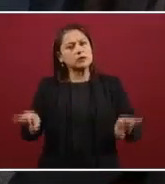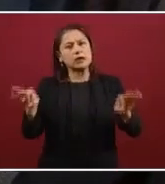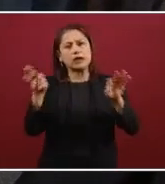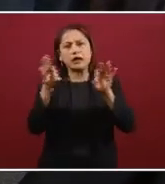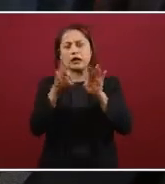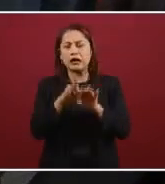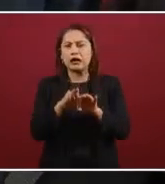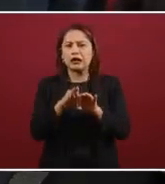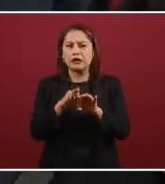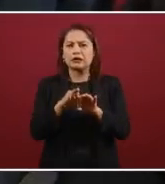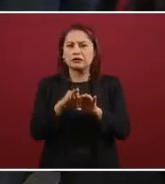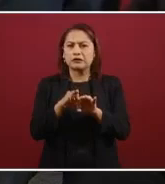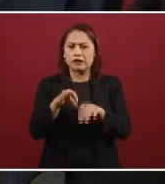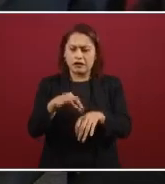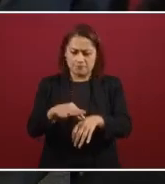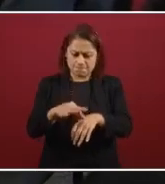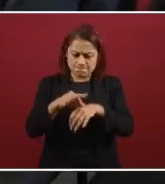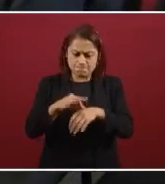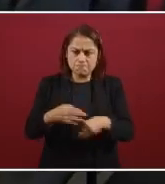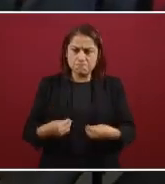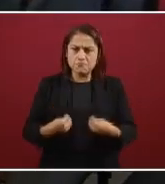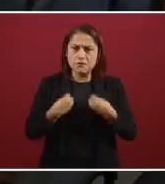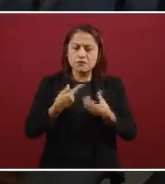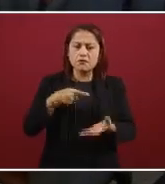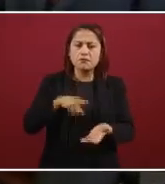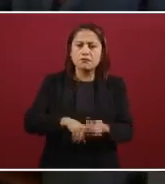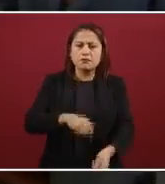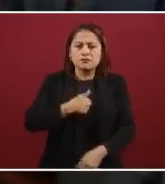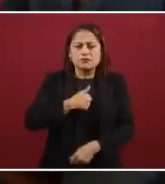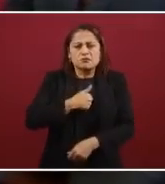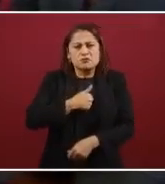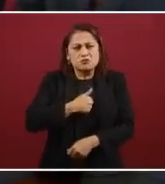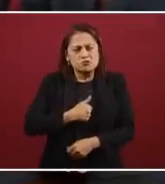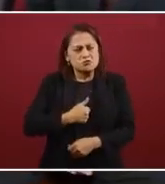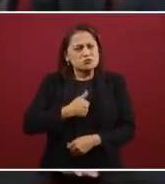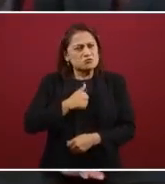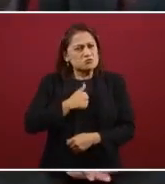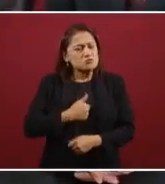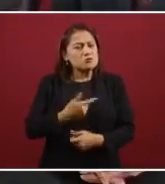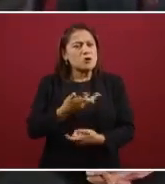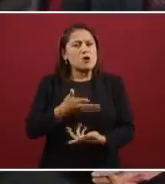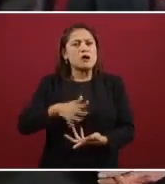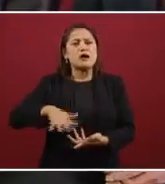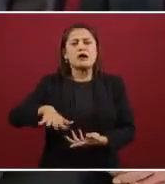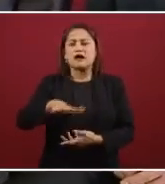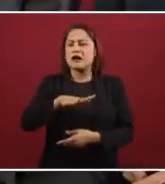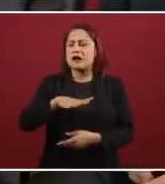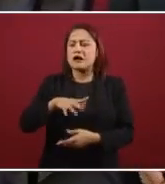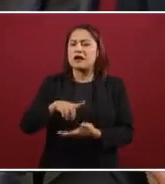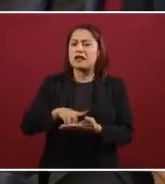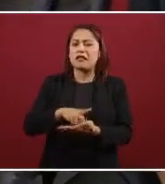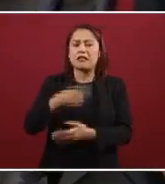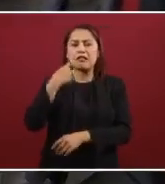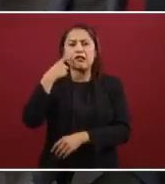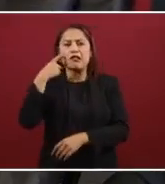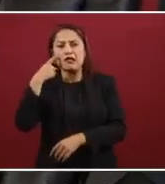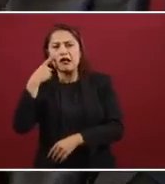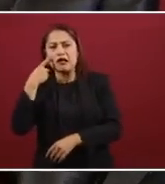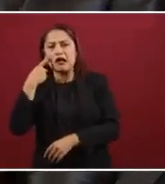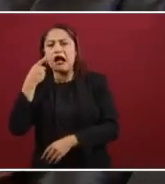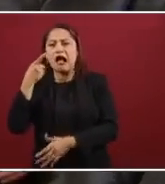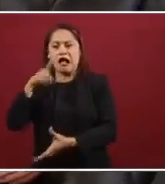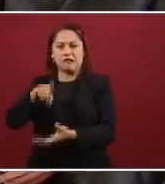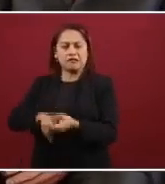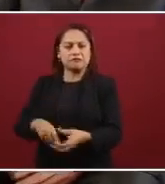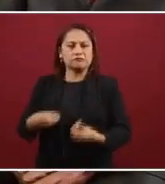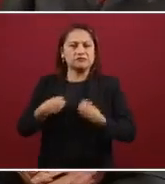que significa el tomar el camino de las drogas. Desde